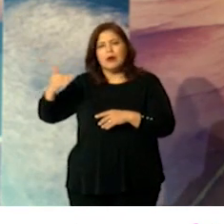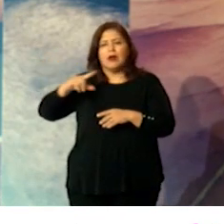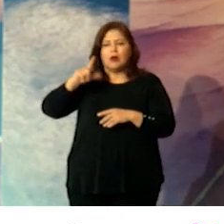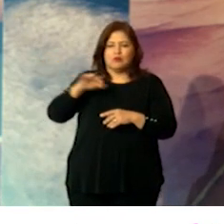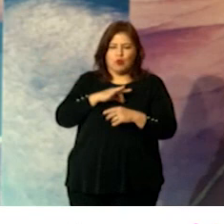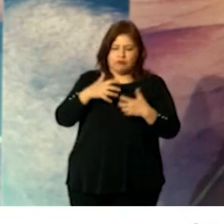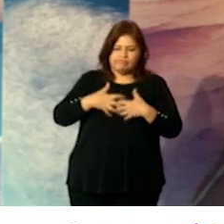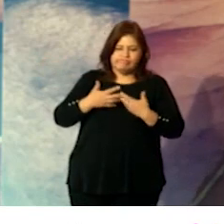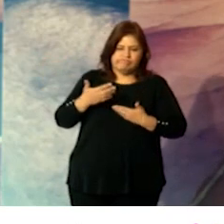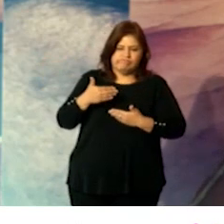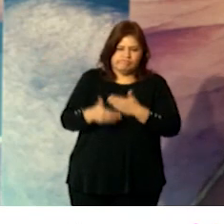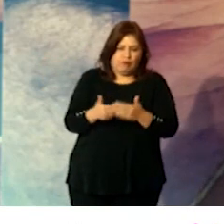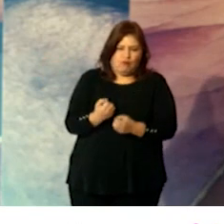fuerza.